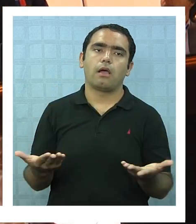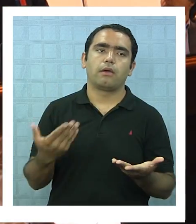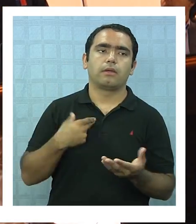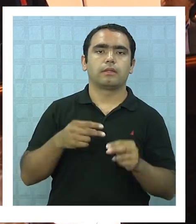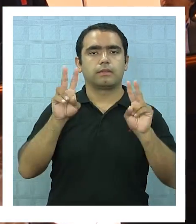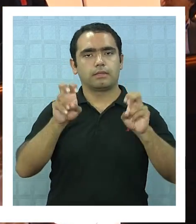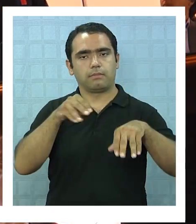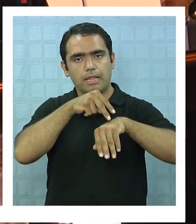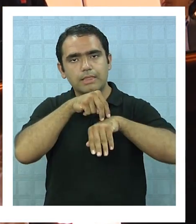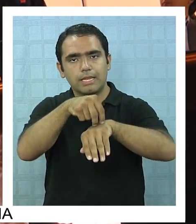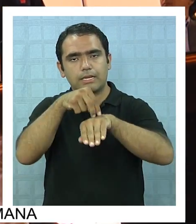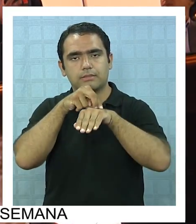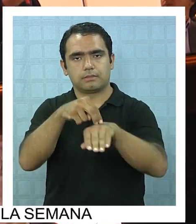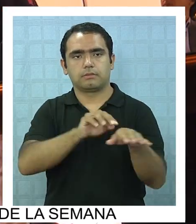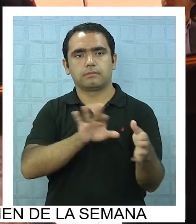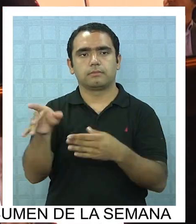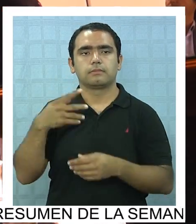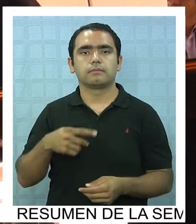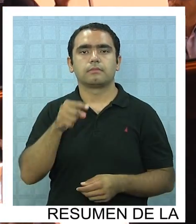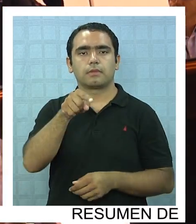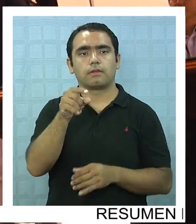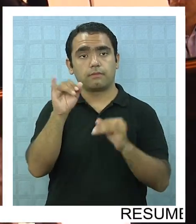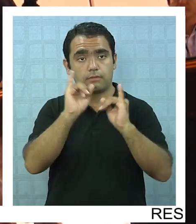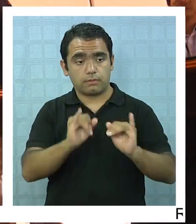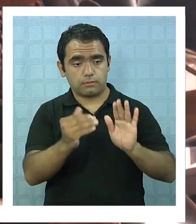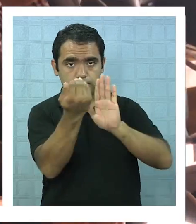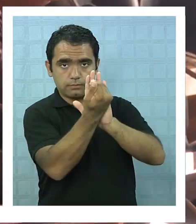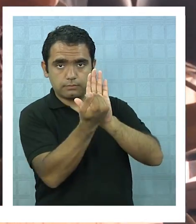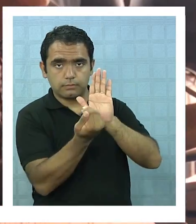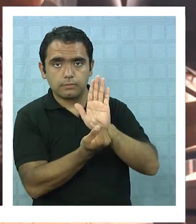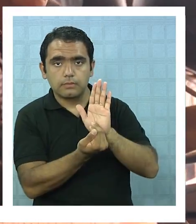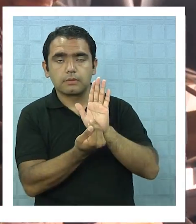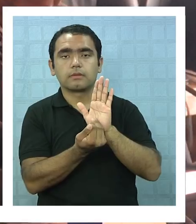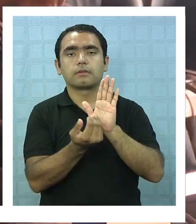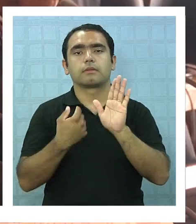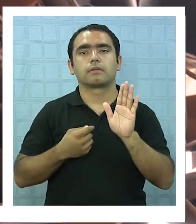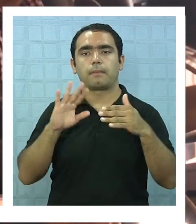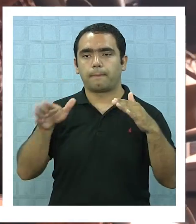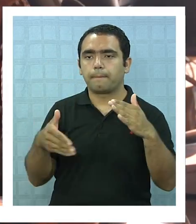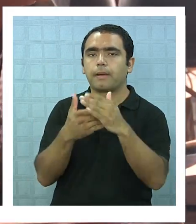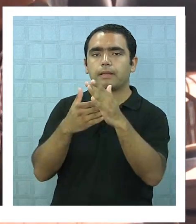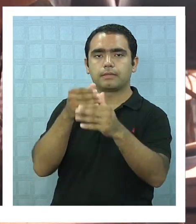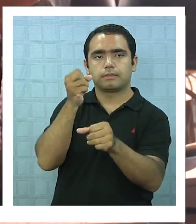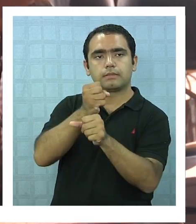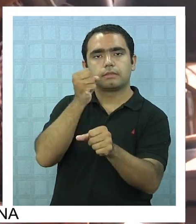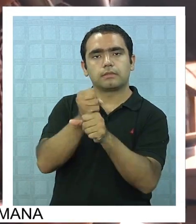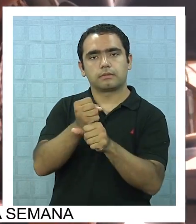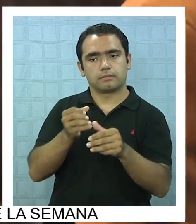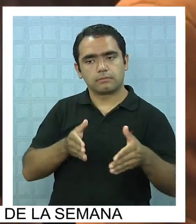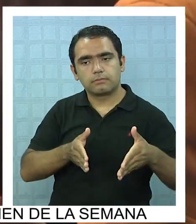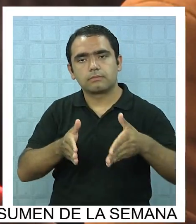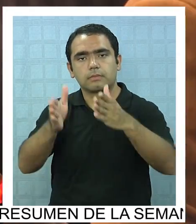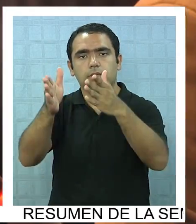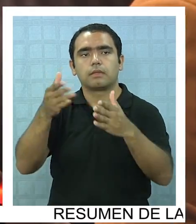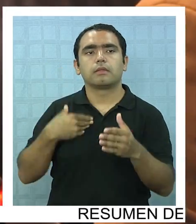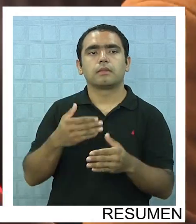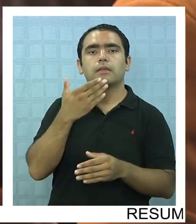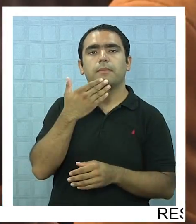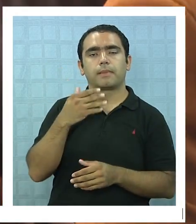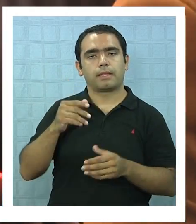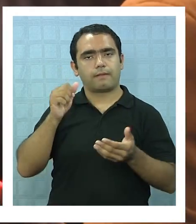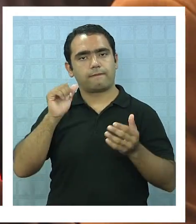es la transitabilidad de los vecinos. Medidas de mitigación que además paralizarán los trabajos en la ruta durante las